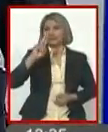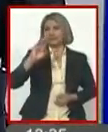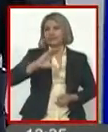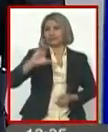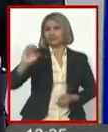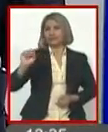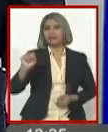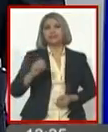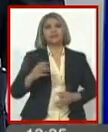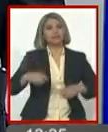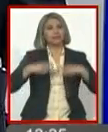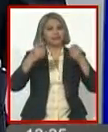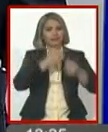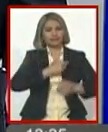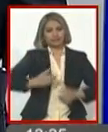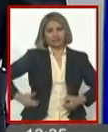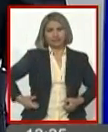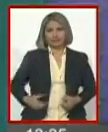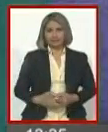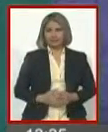Johnny Fernández, entregó su banda.